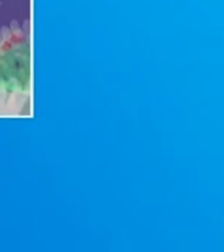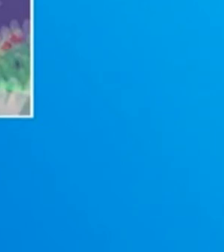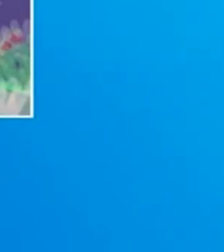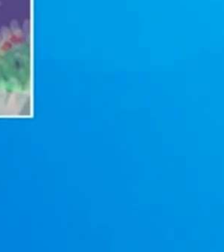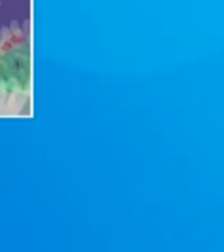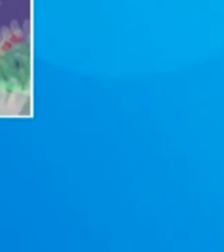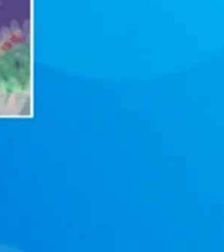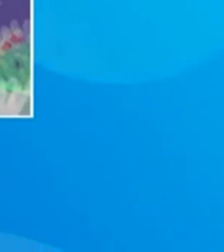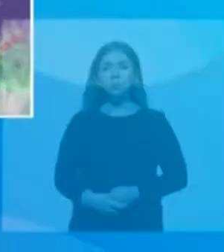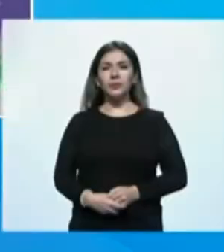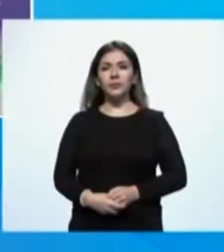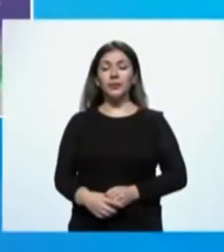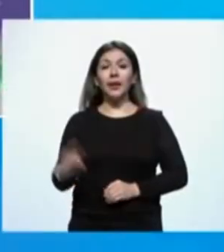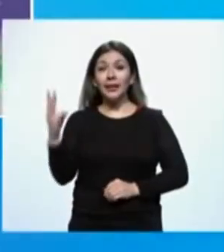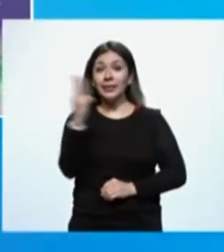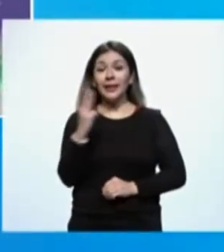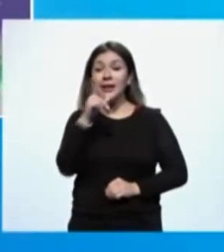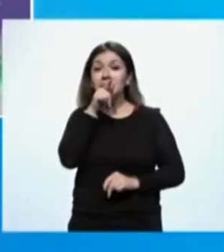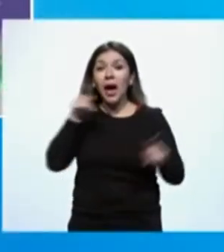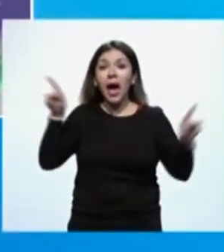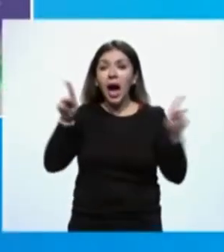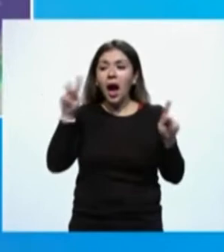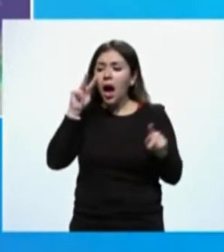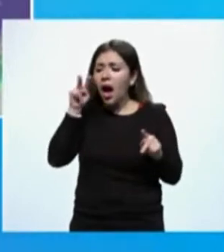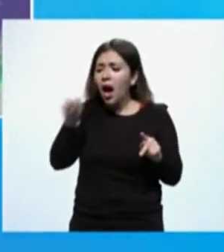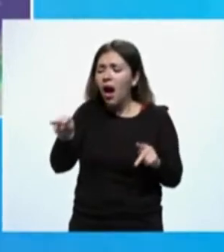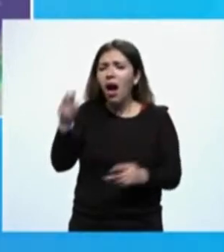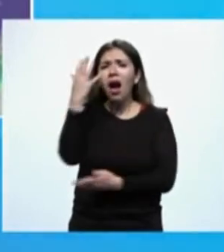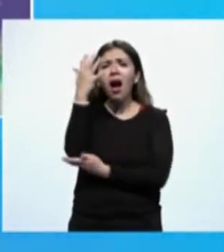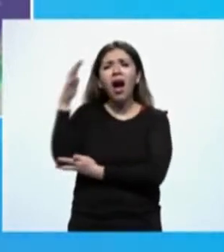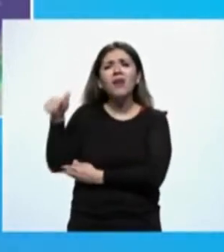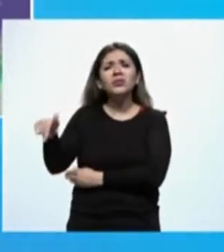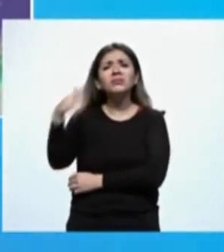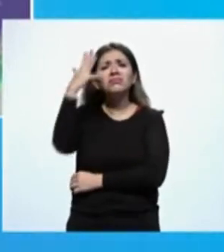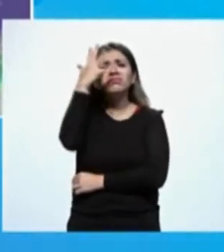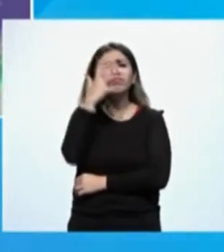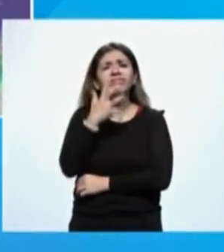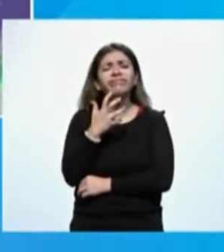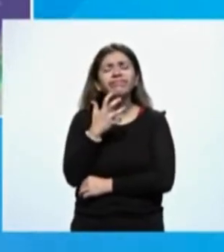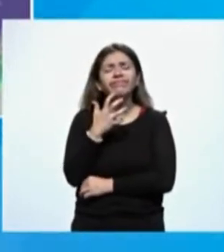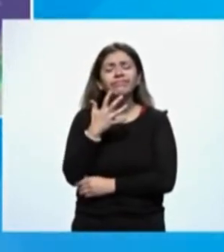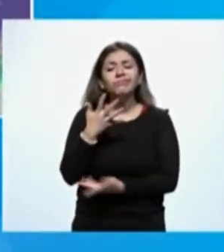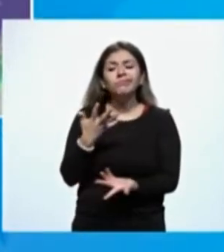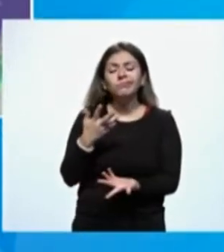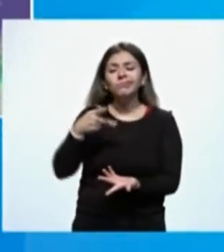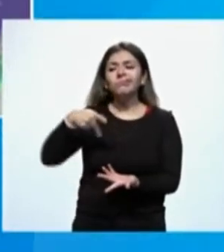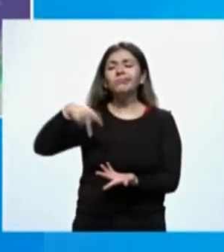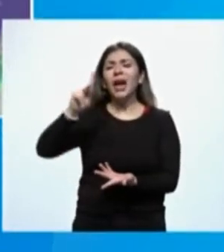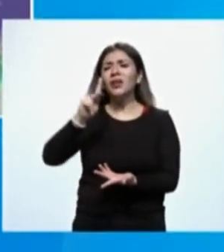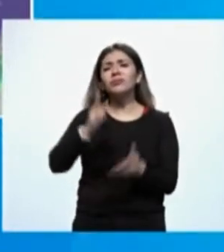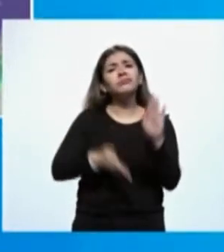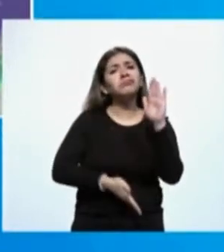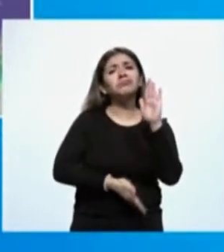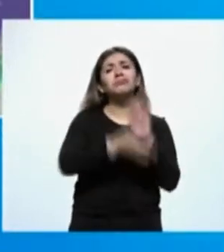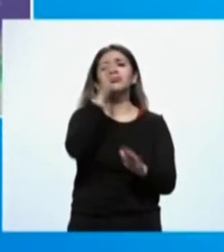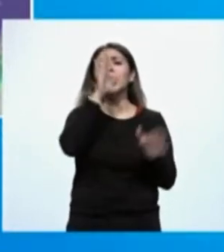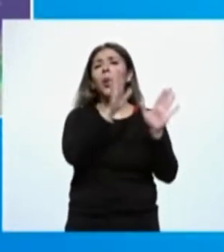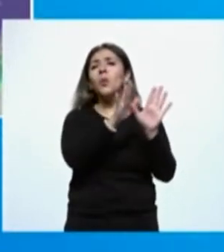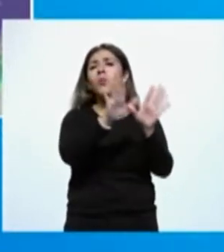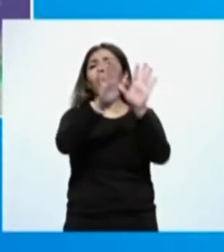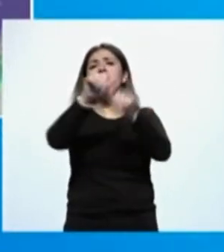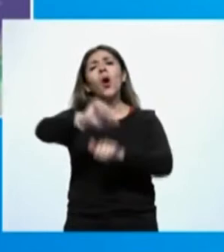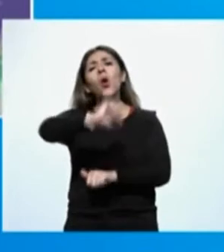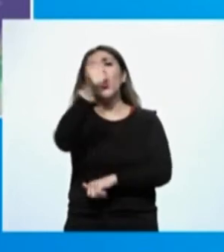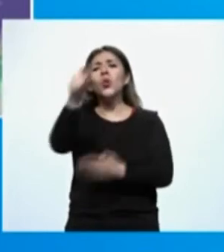Los tres pequeños pájaros advirtieron su tristeza, mas volaron por el cielo hacia